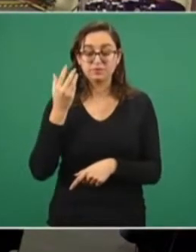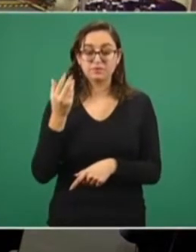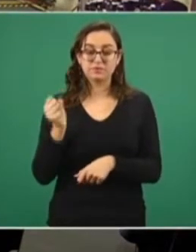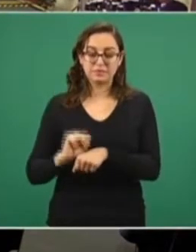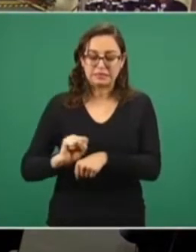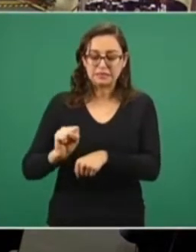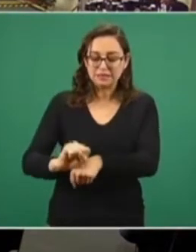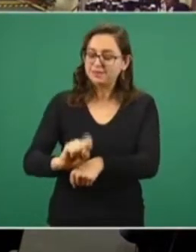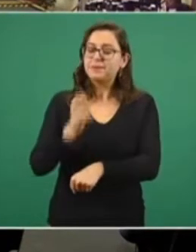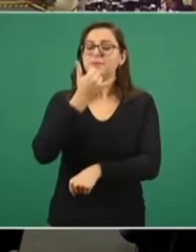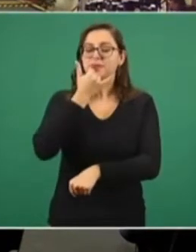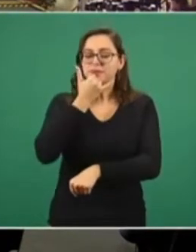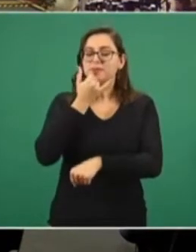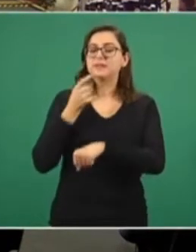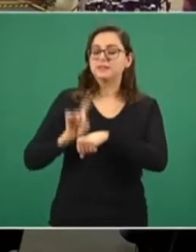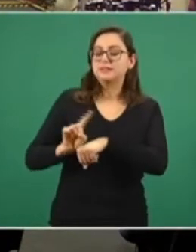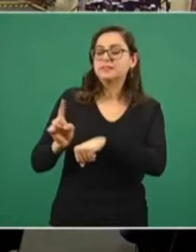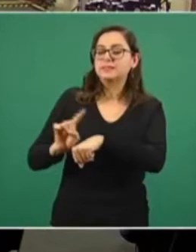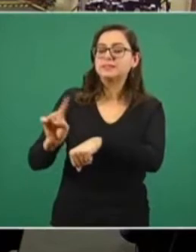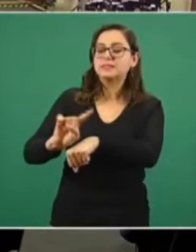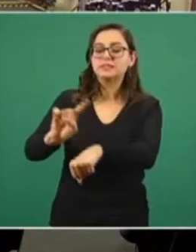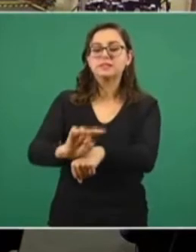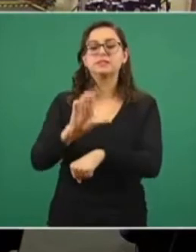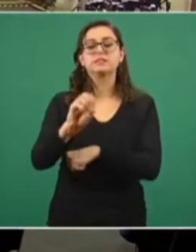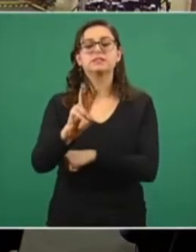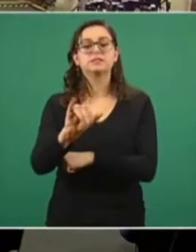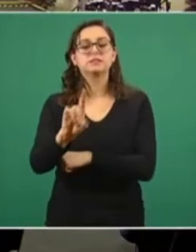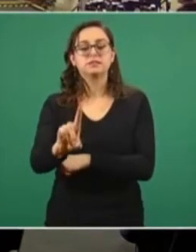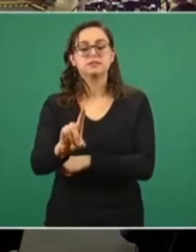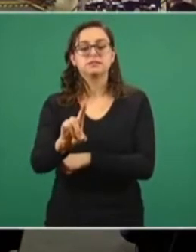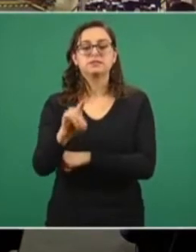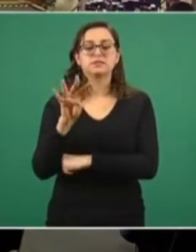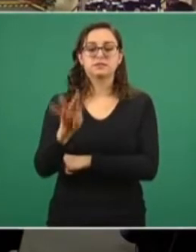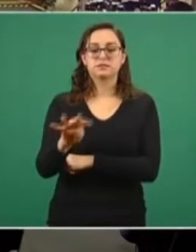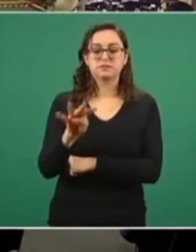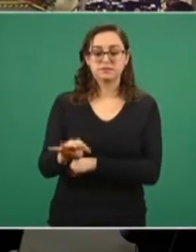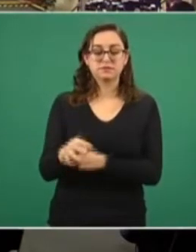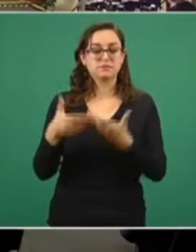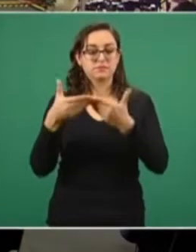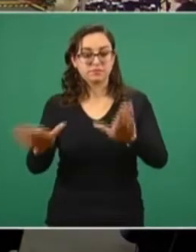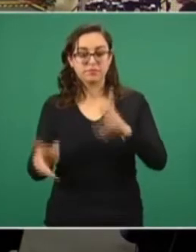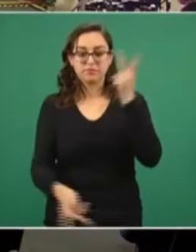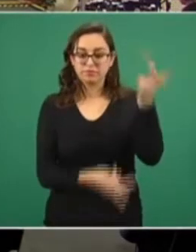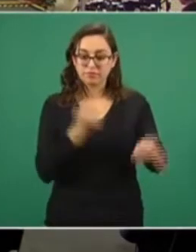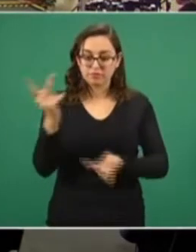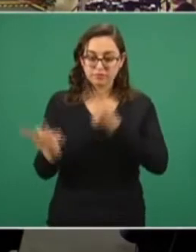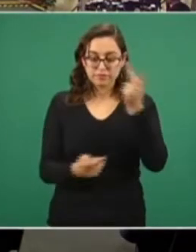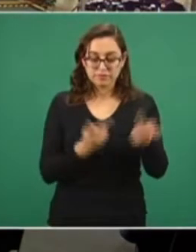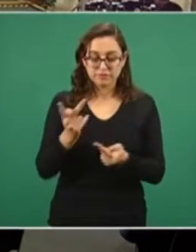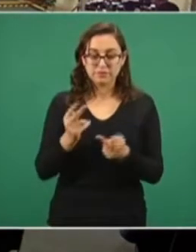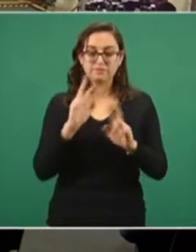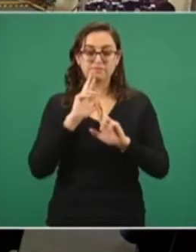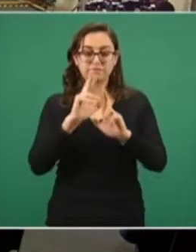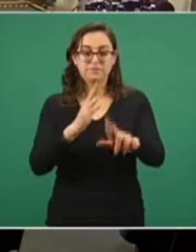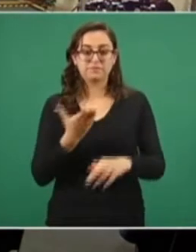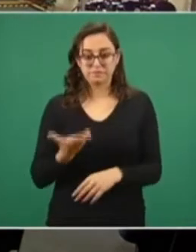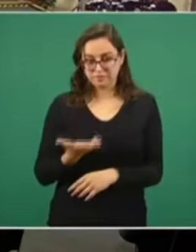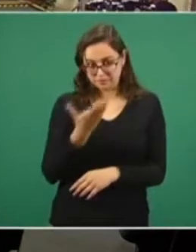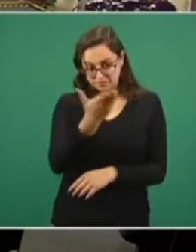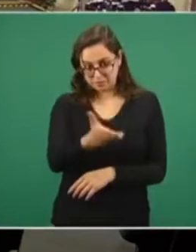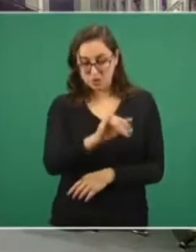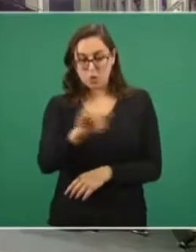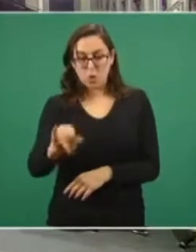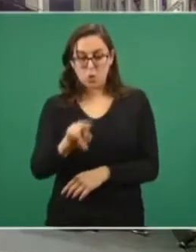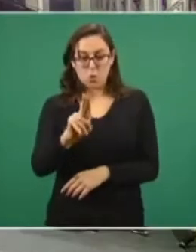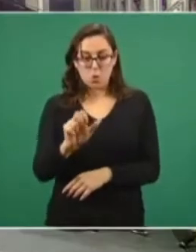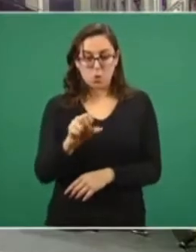de COVID-19 y vamos a abrir a preguntas y comentarios. Empezamos con Juan Hernández de